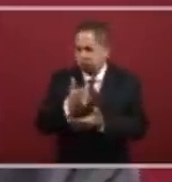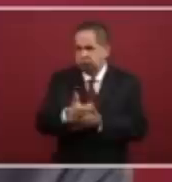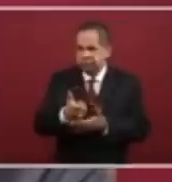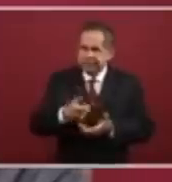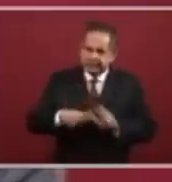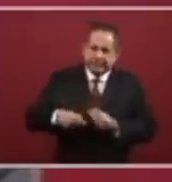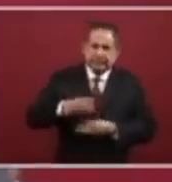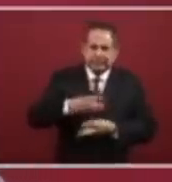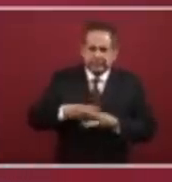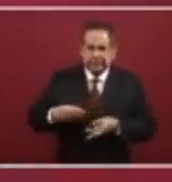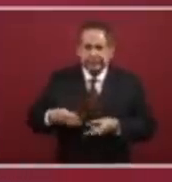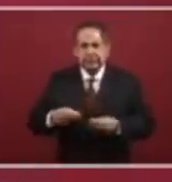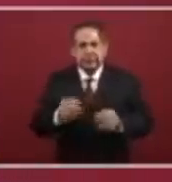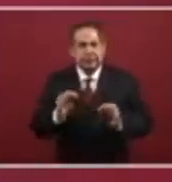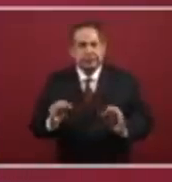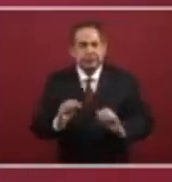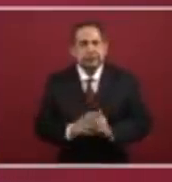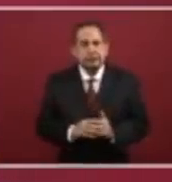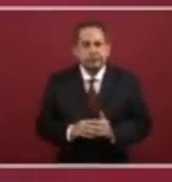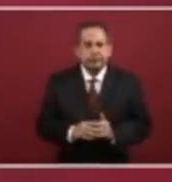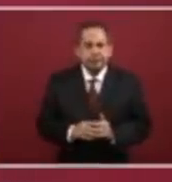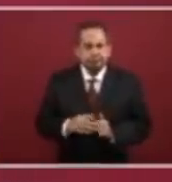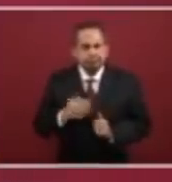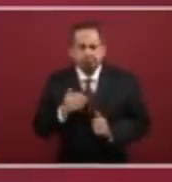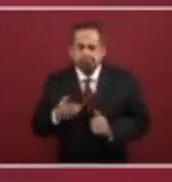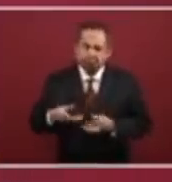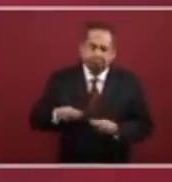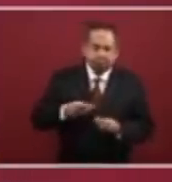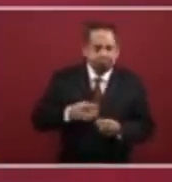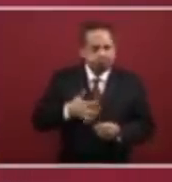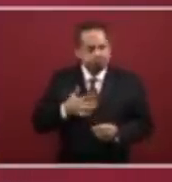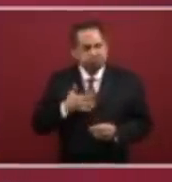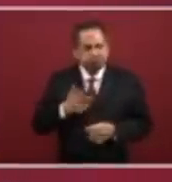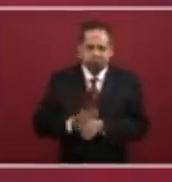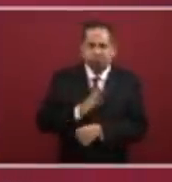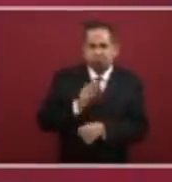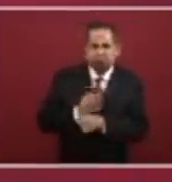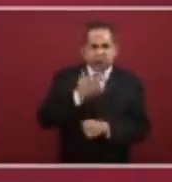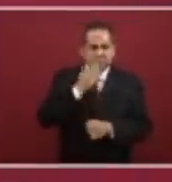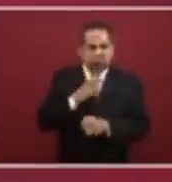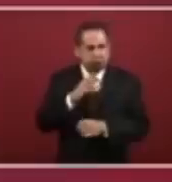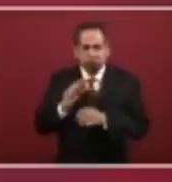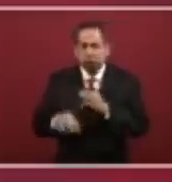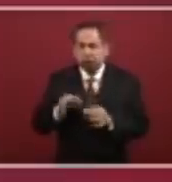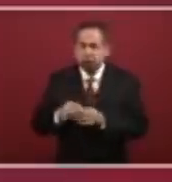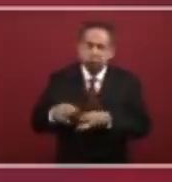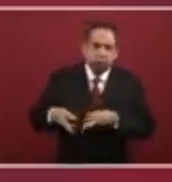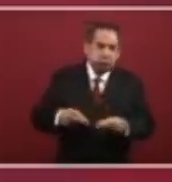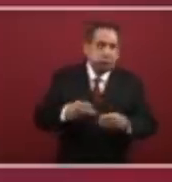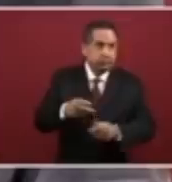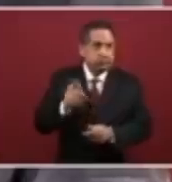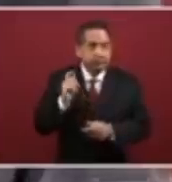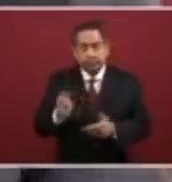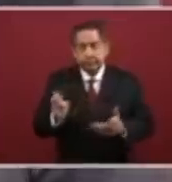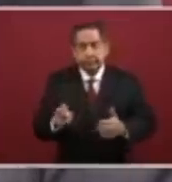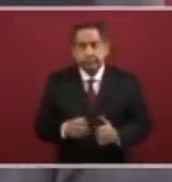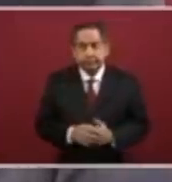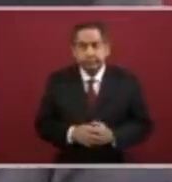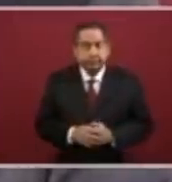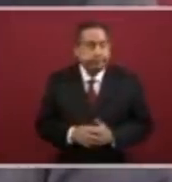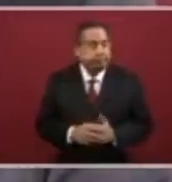razonados o razonables. Entonces, no